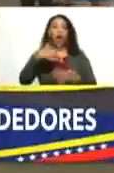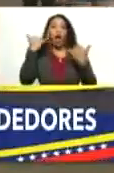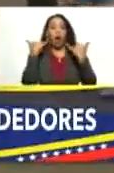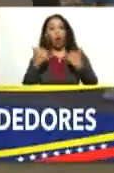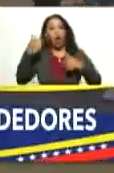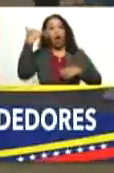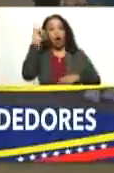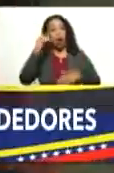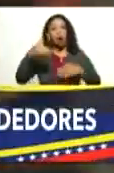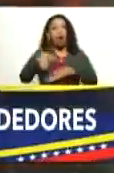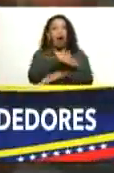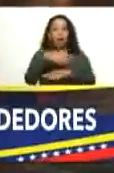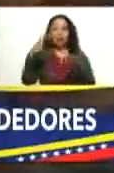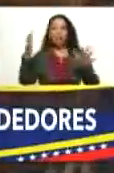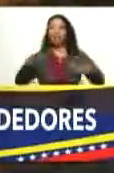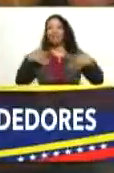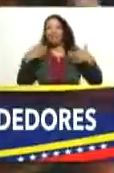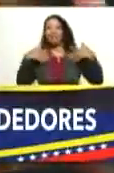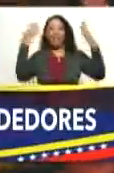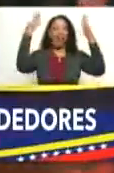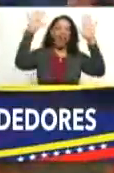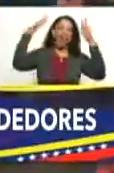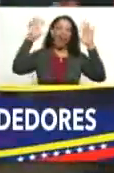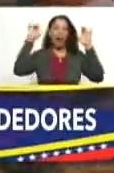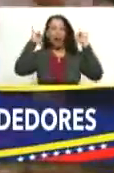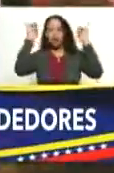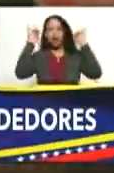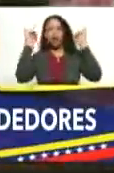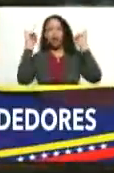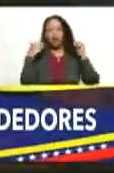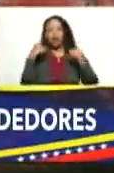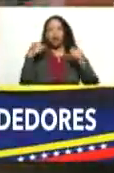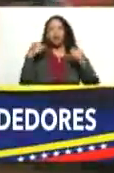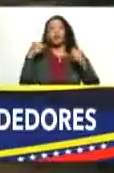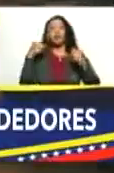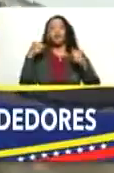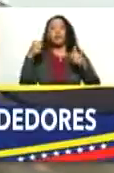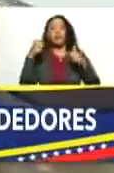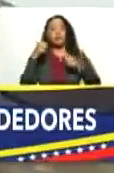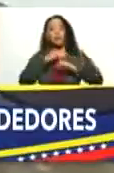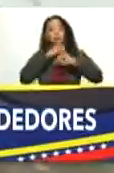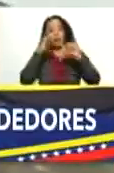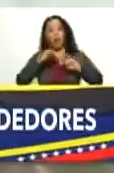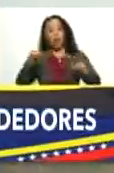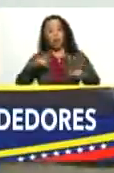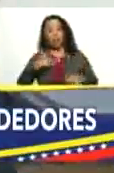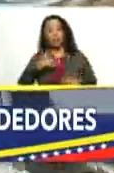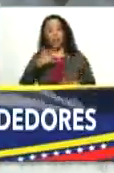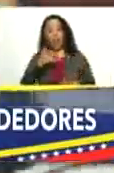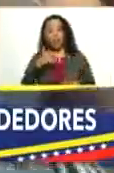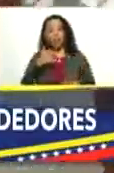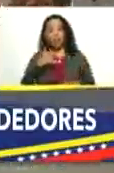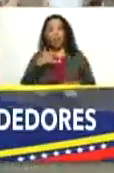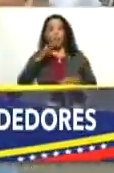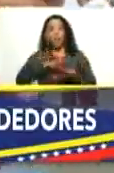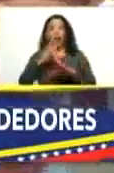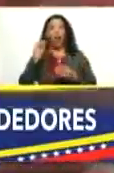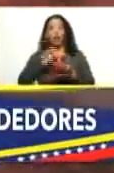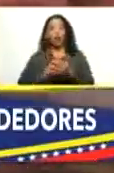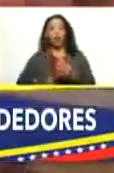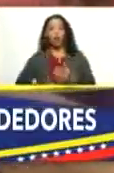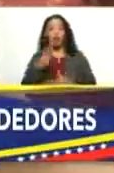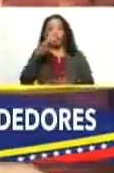alegre, celebrando, en fiesta. Así que estamos bien contentos porque renace la esperanza en el estado Táchira y fue evidente